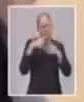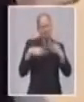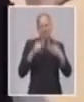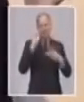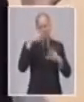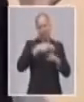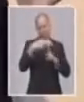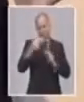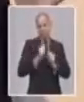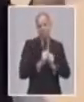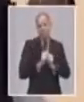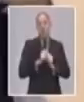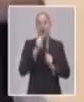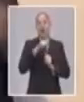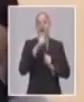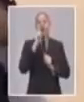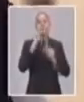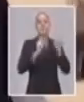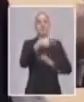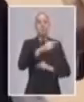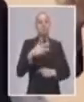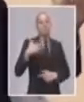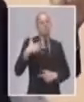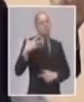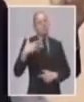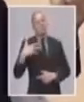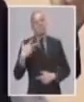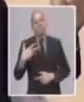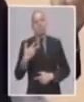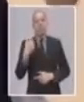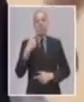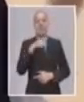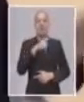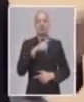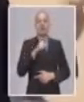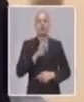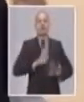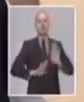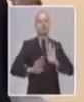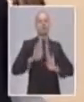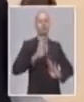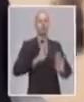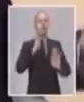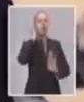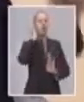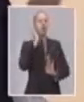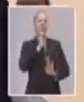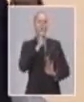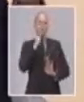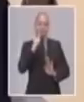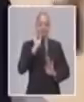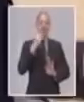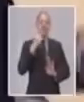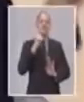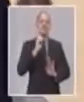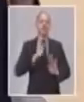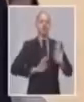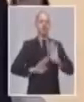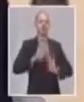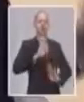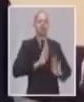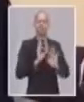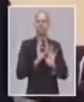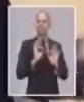crisis económica, y hay que hacer un lavado de cara. Se busca personas especializadas en esto. Si son personas que son expertos en